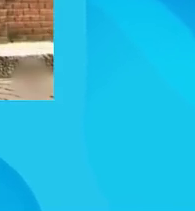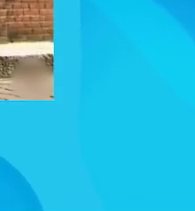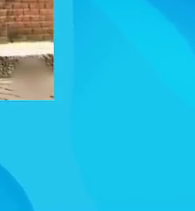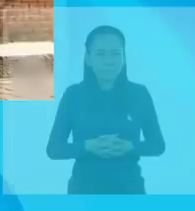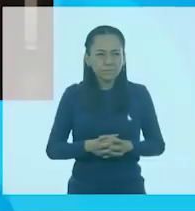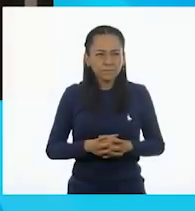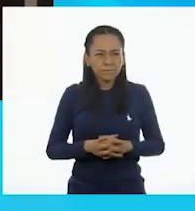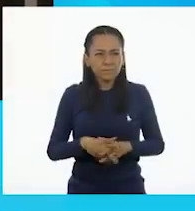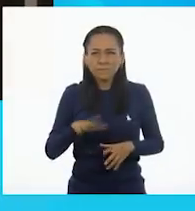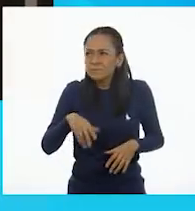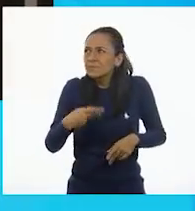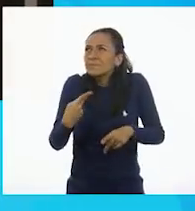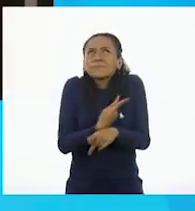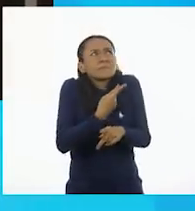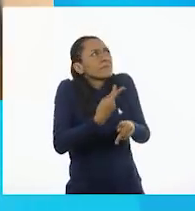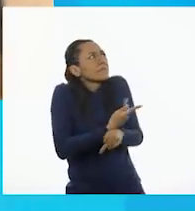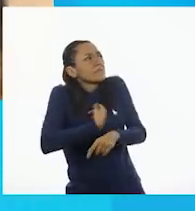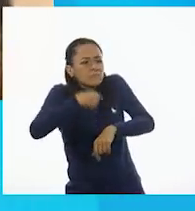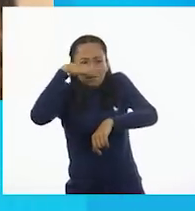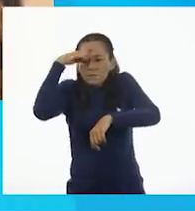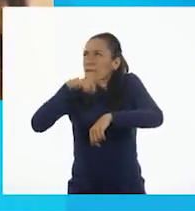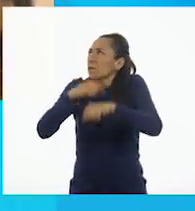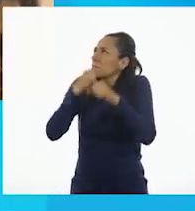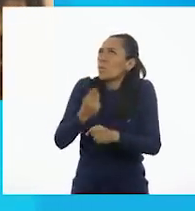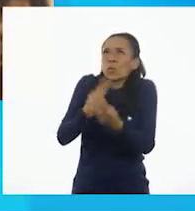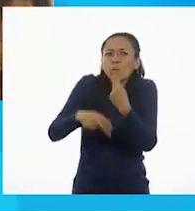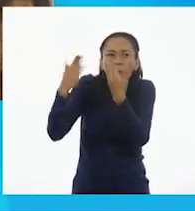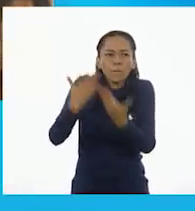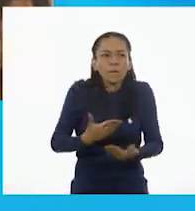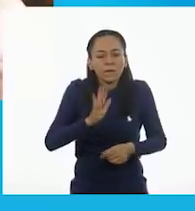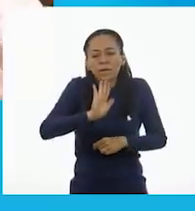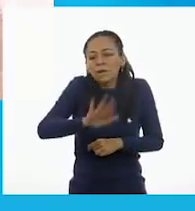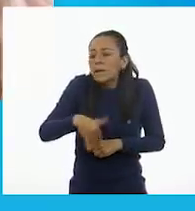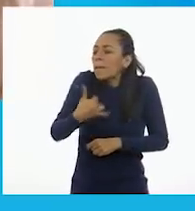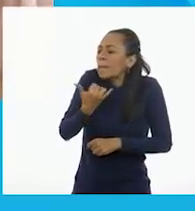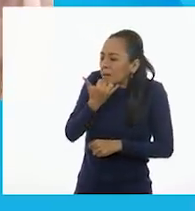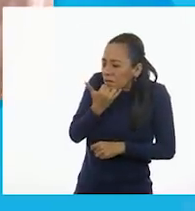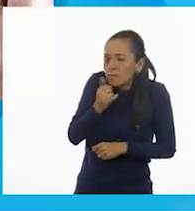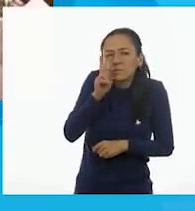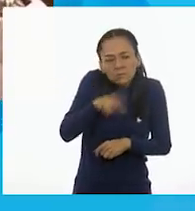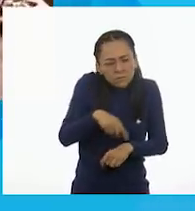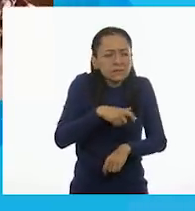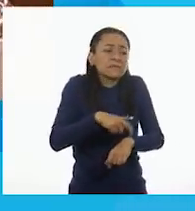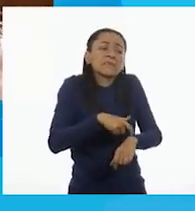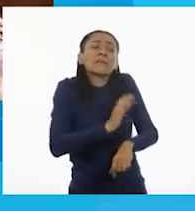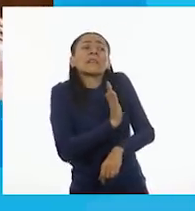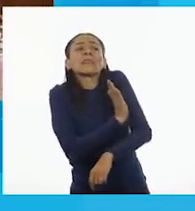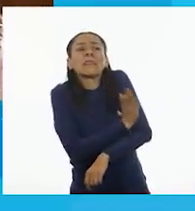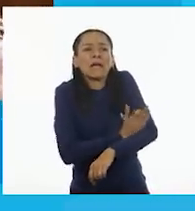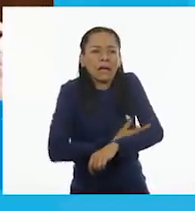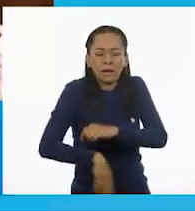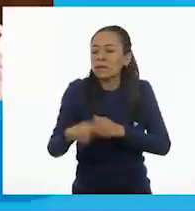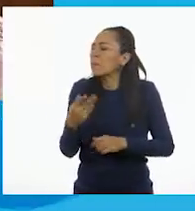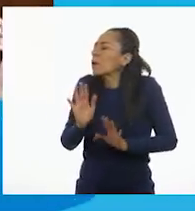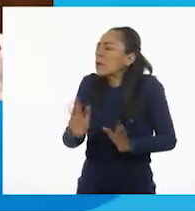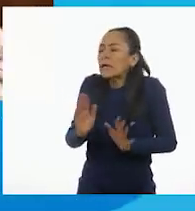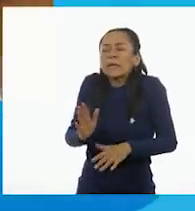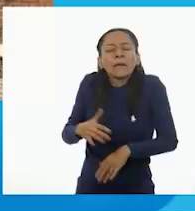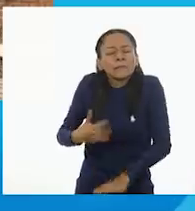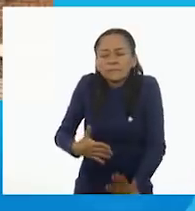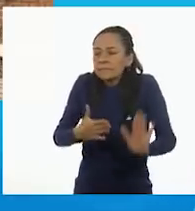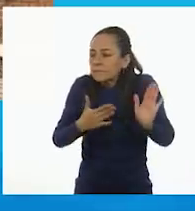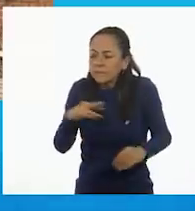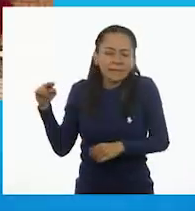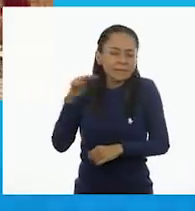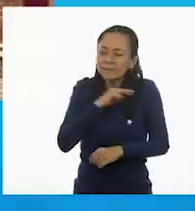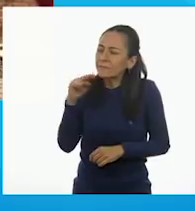¿Qué pasó? Pensé que no llegaban. Perdón, Juan Luis, se nos hizo tarde. Pero nos vamos a apurar y ahorita llegamos. Vámonos.